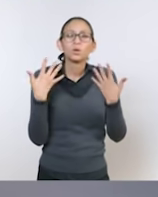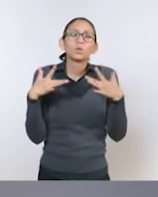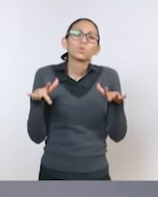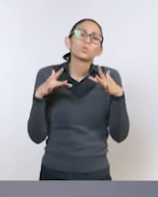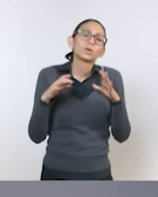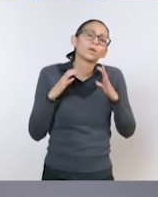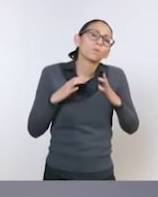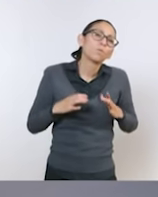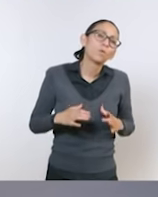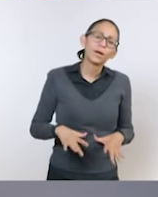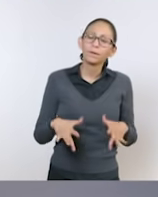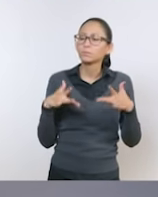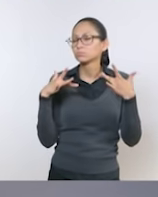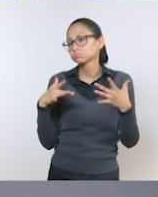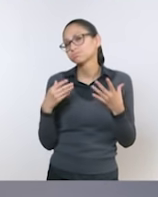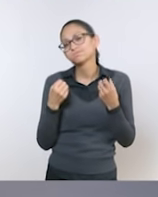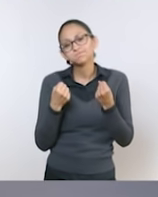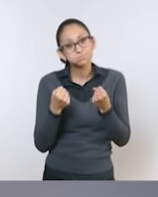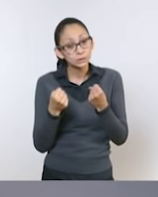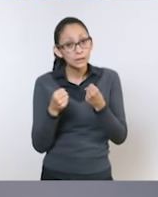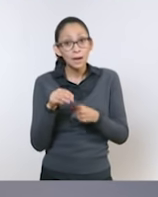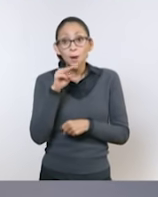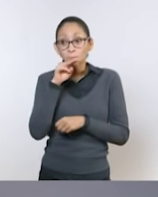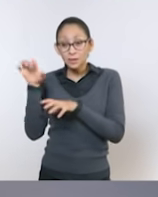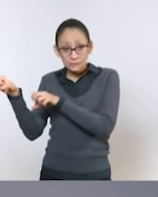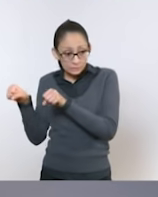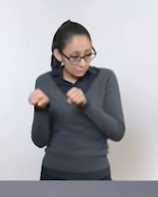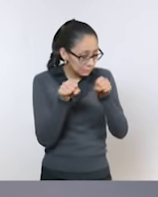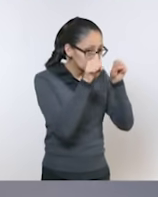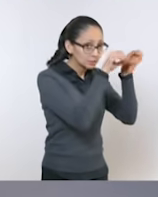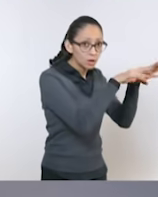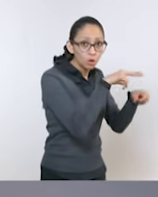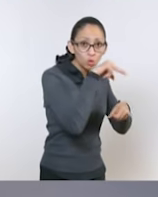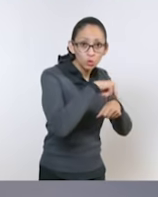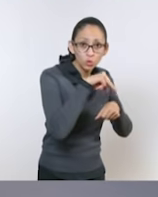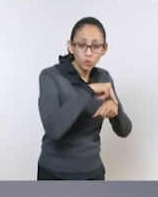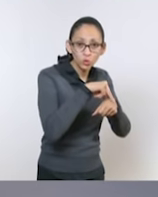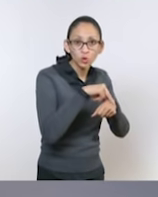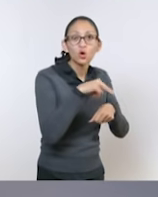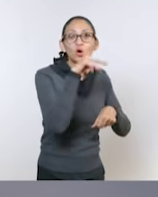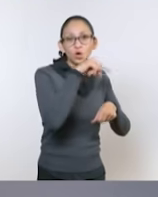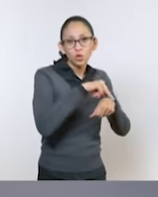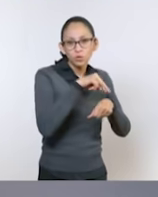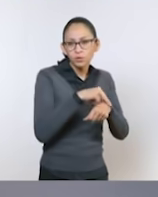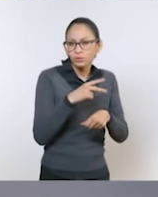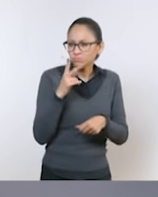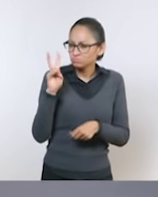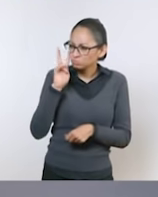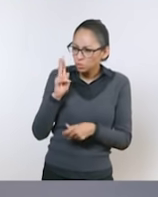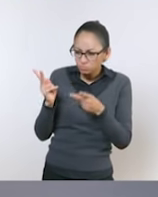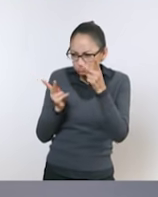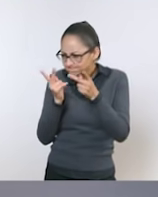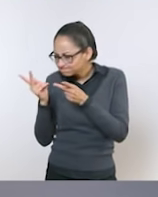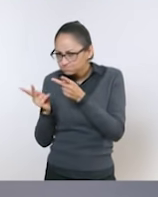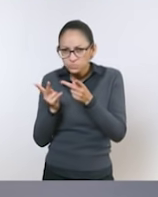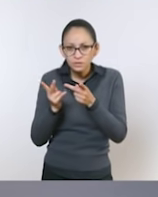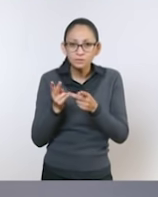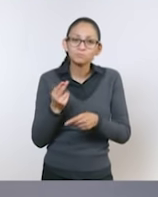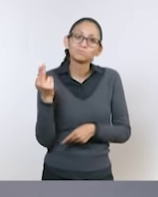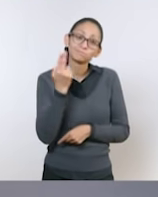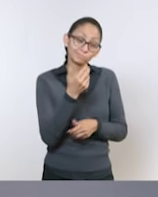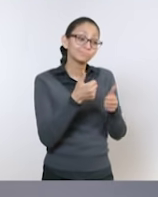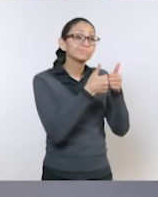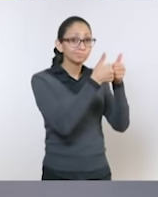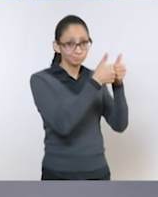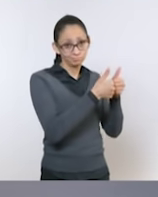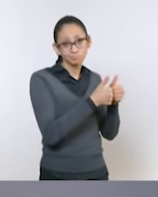y le dolían mucho los músculos del cuerpo. Su mamá la llevó inmediatamente con el doctor y el doctor le hizo muchas